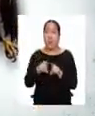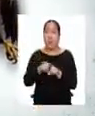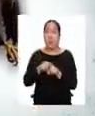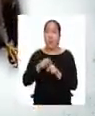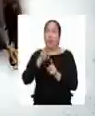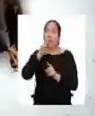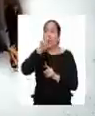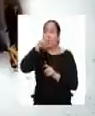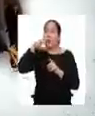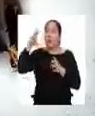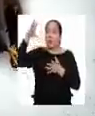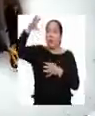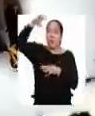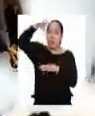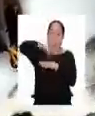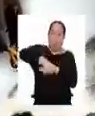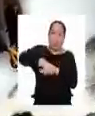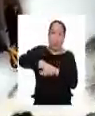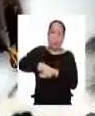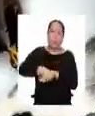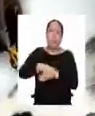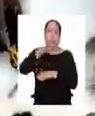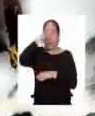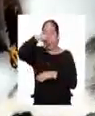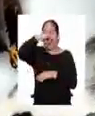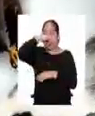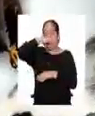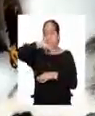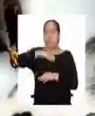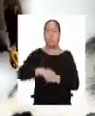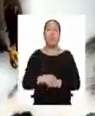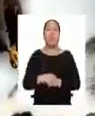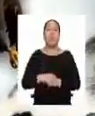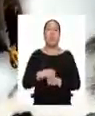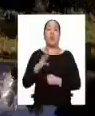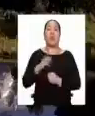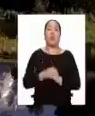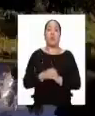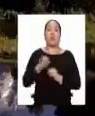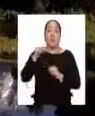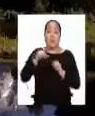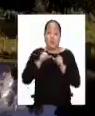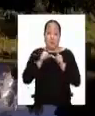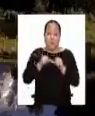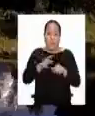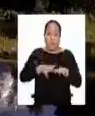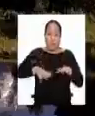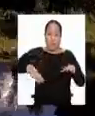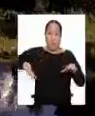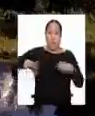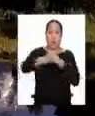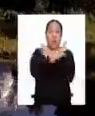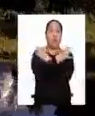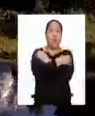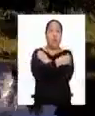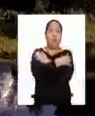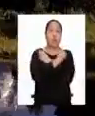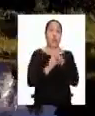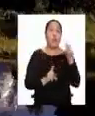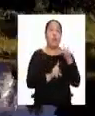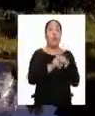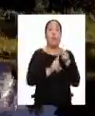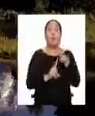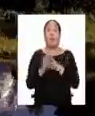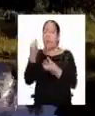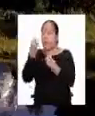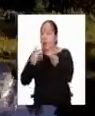águilas, comadrejas, zorros y zorrillos. La cadena alimenticia continuó en Yellowstone. Los osos aparecían para